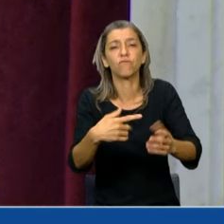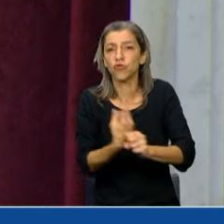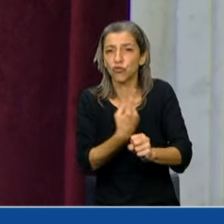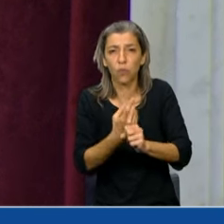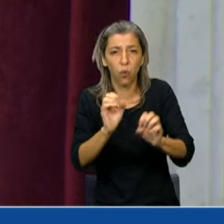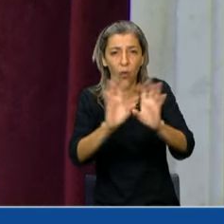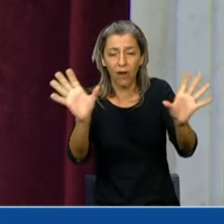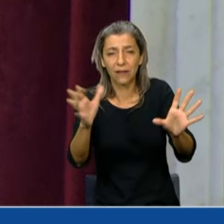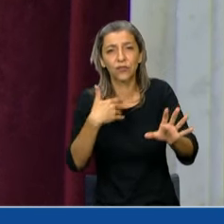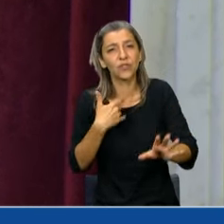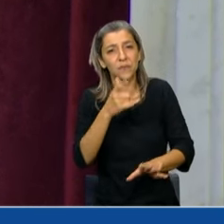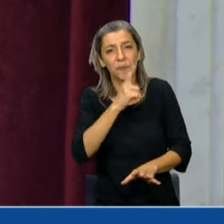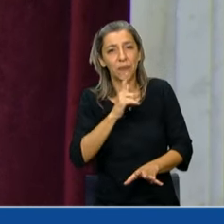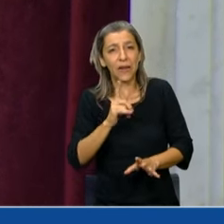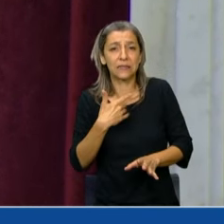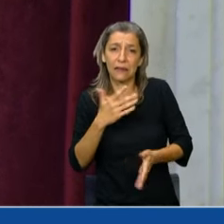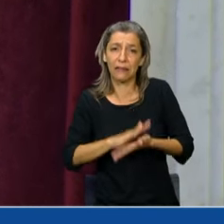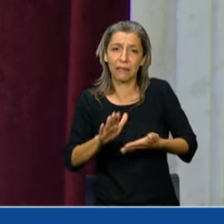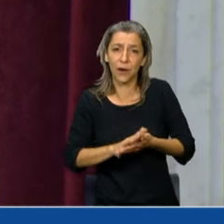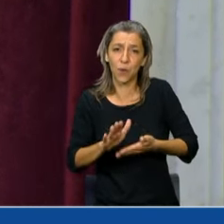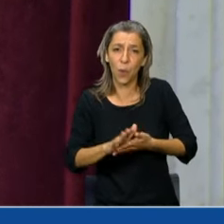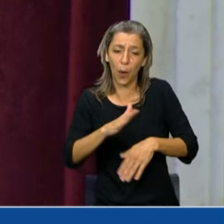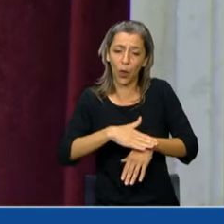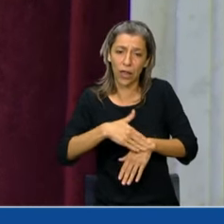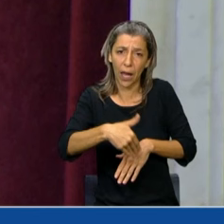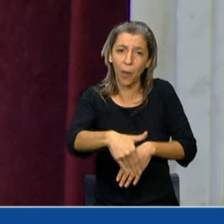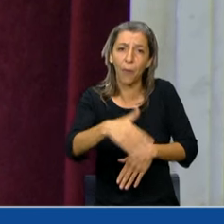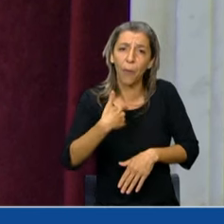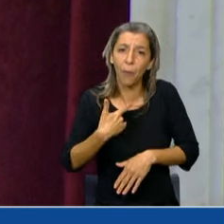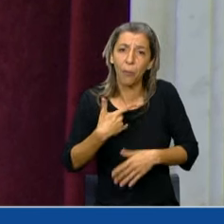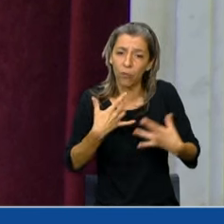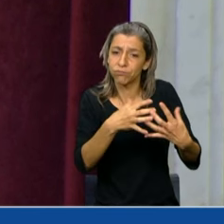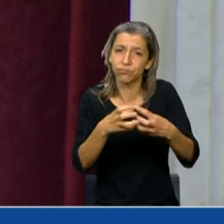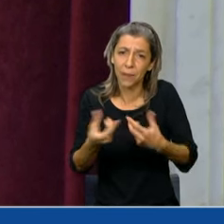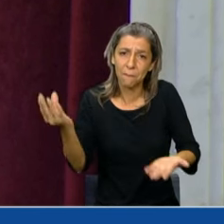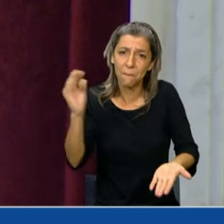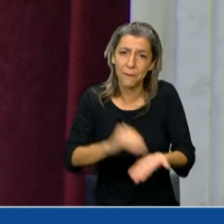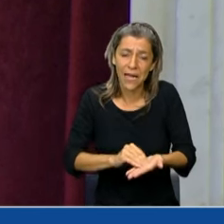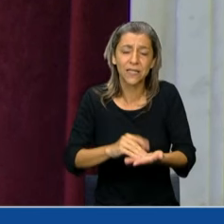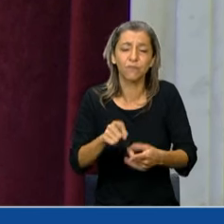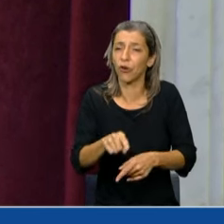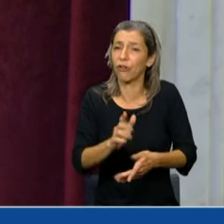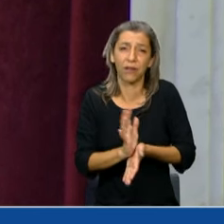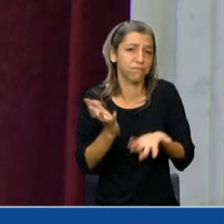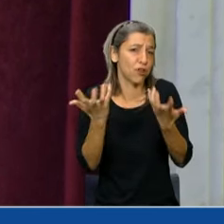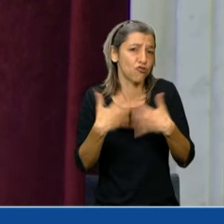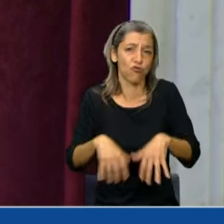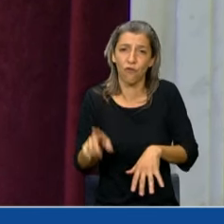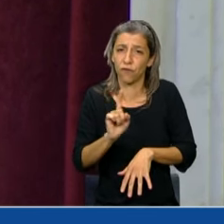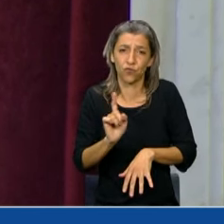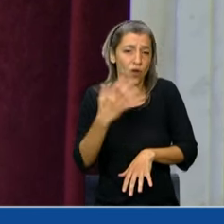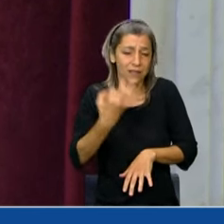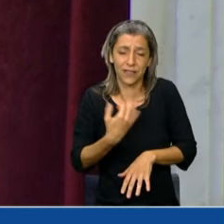creo que pronto vamos a tener que estar hablando sobre esto para poder encontrar una solución porque creo que no va a funcionar ni servir para el